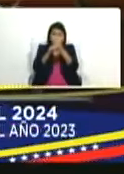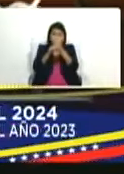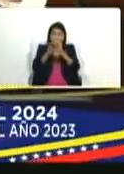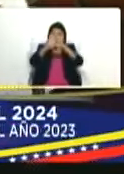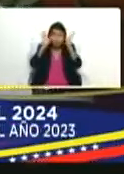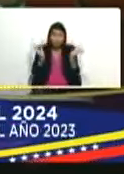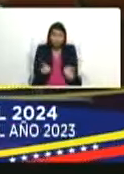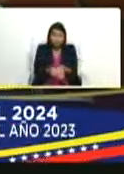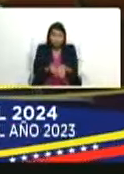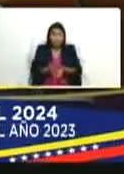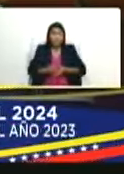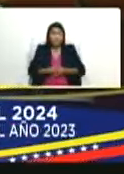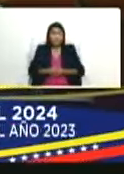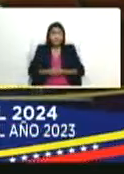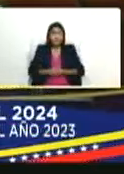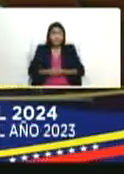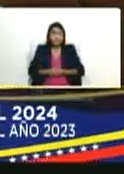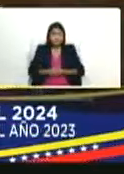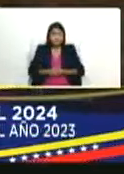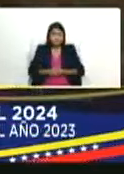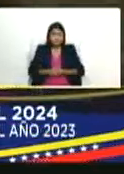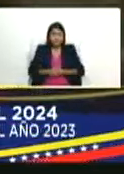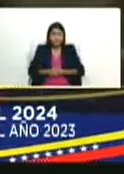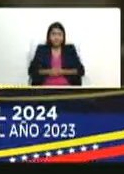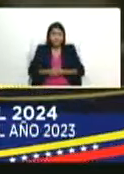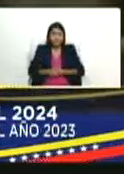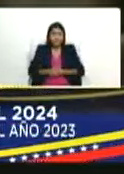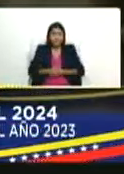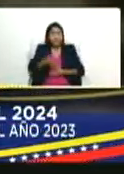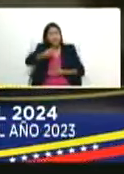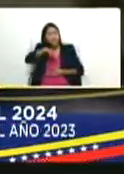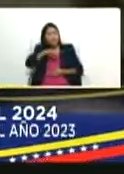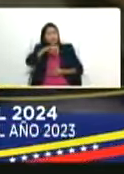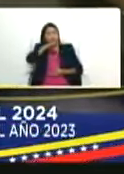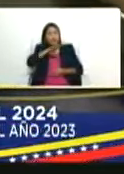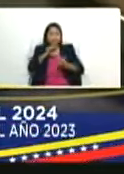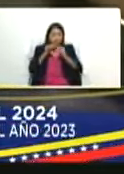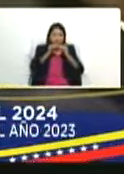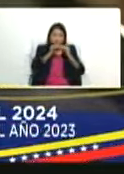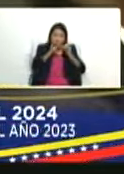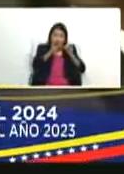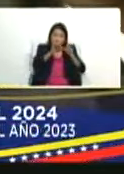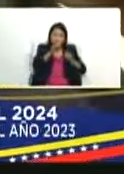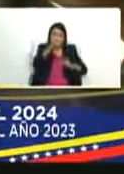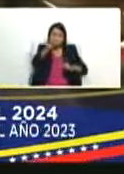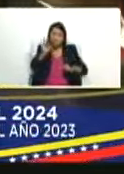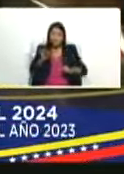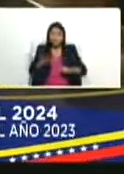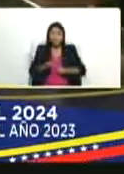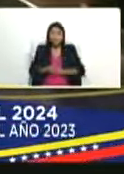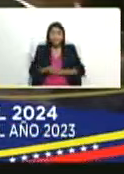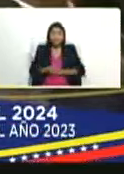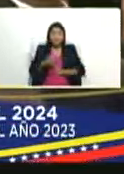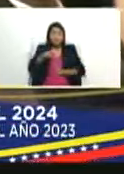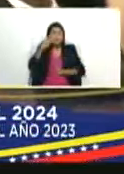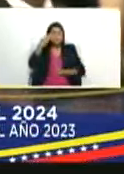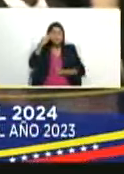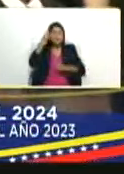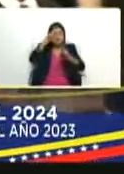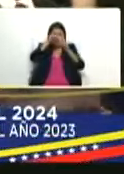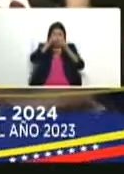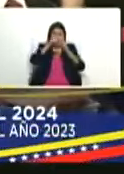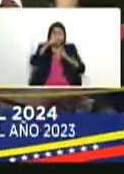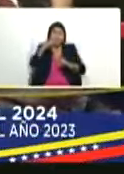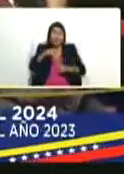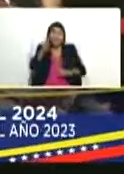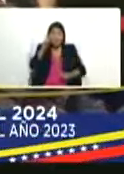humanidad. Seguimos del lado correcto de la historia, porque somos conscientes de los desafíos que enfrenta